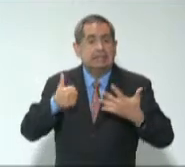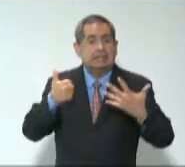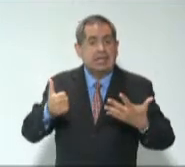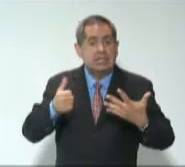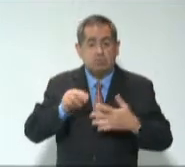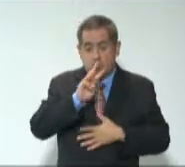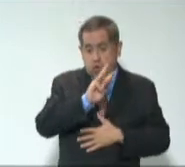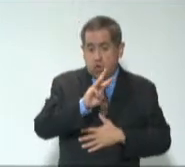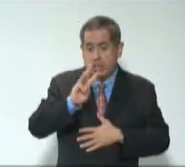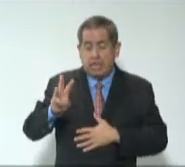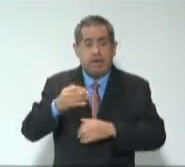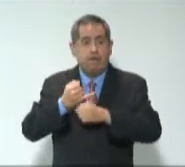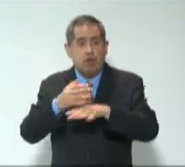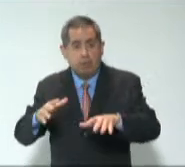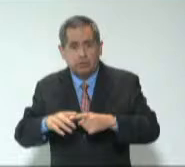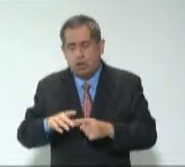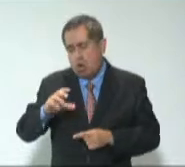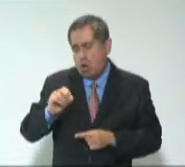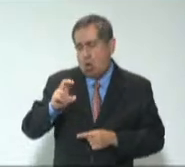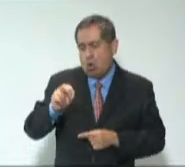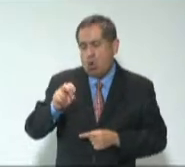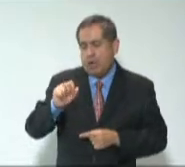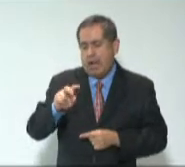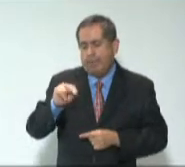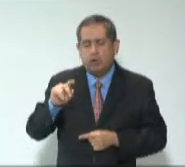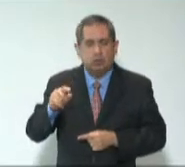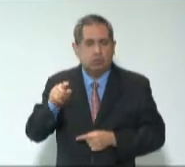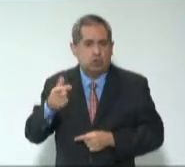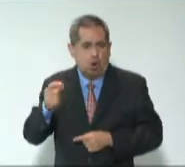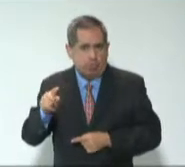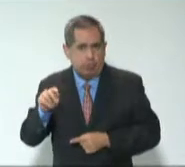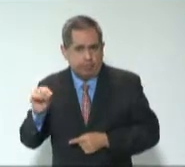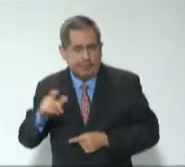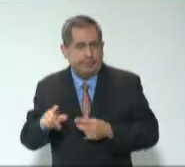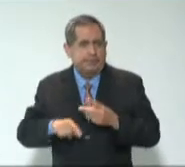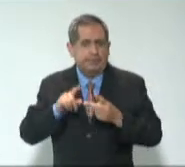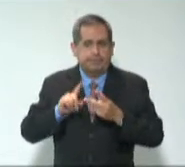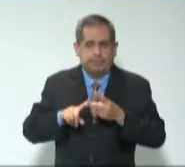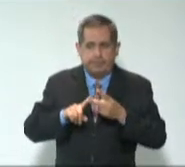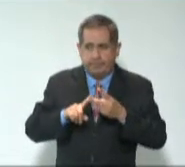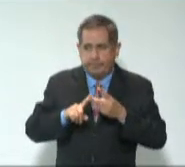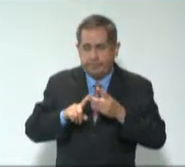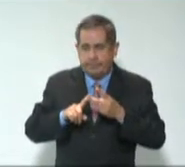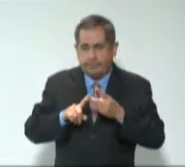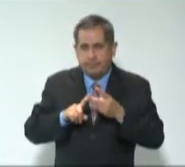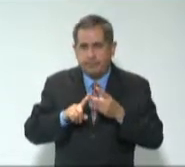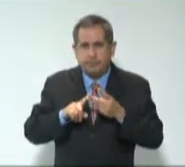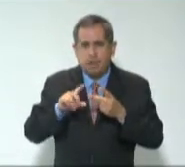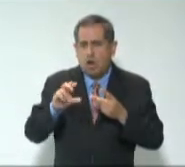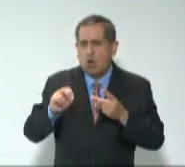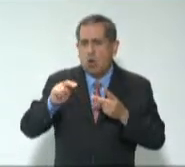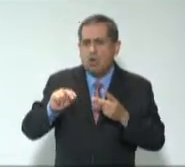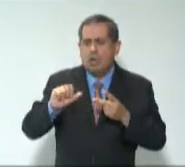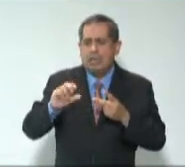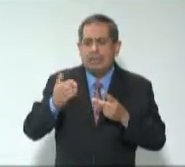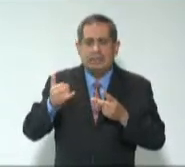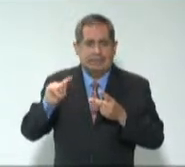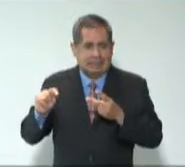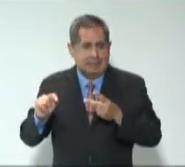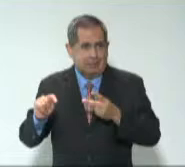información el de coronavirus.gov.mx El que pone exposición conaid